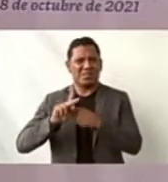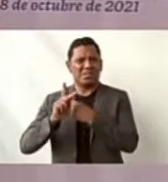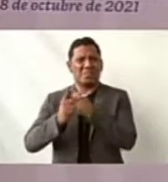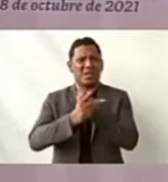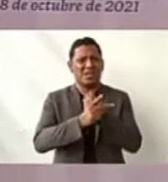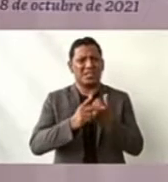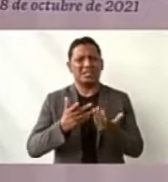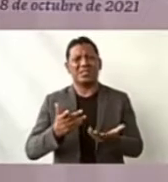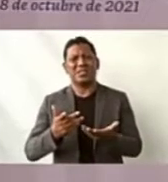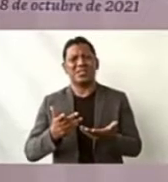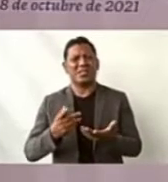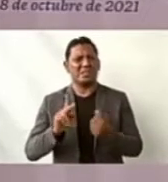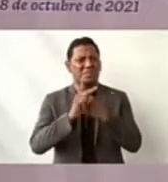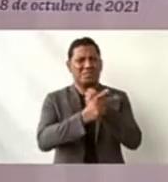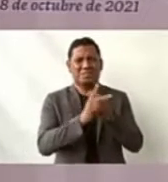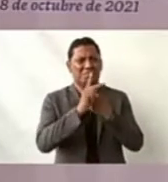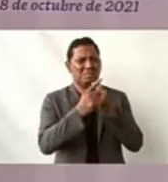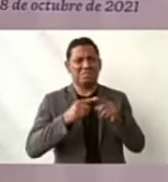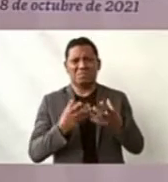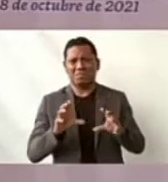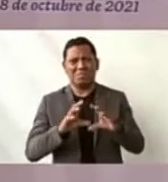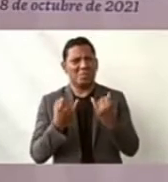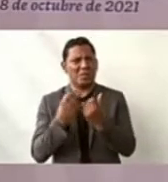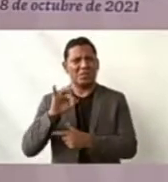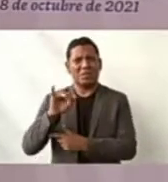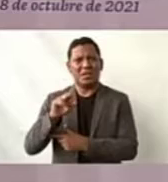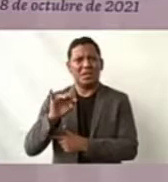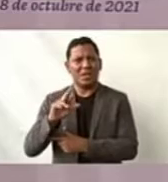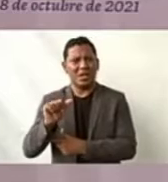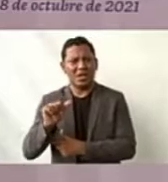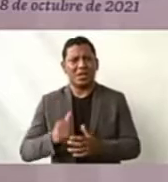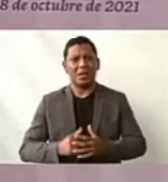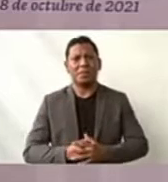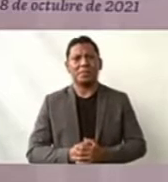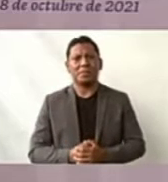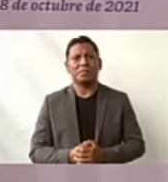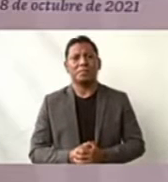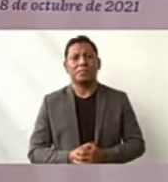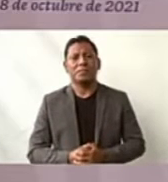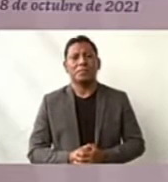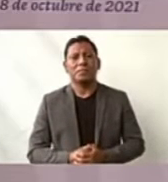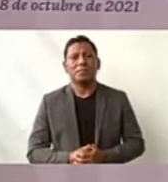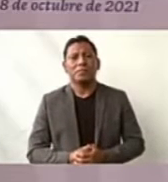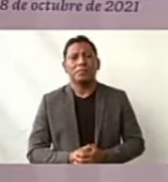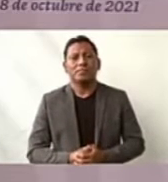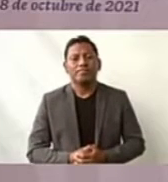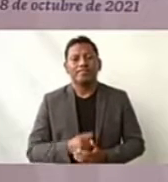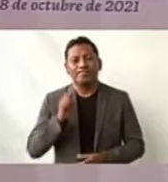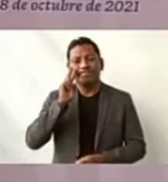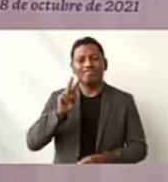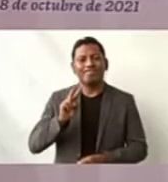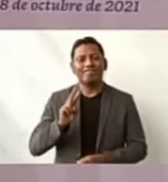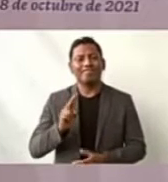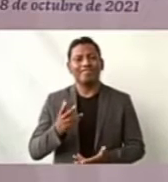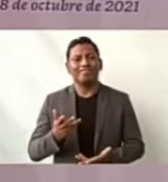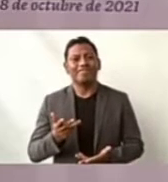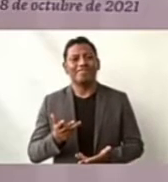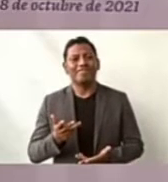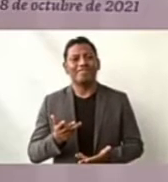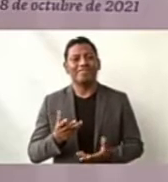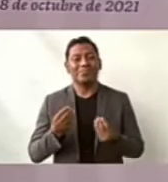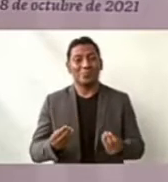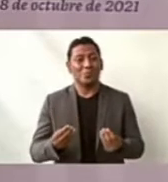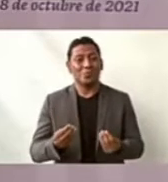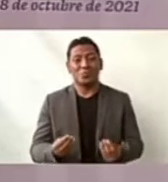en diferentes partes del mundo inclusive en siberia hemos visto el